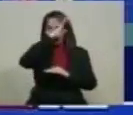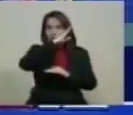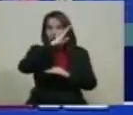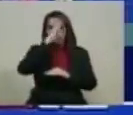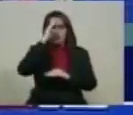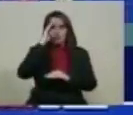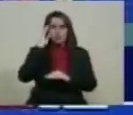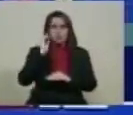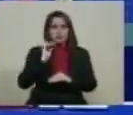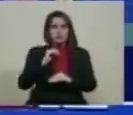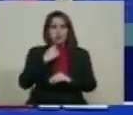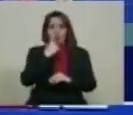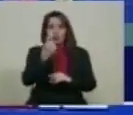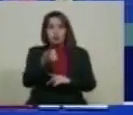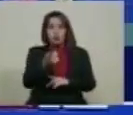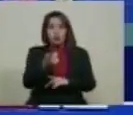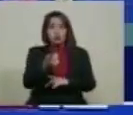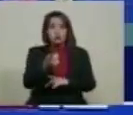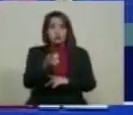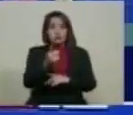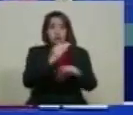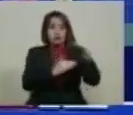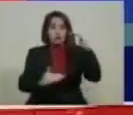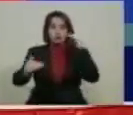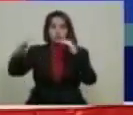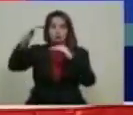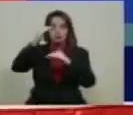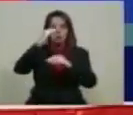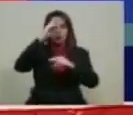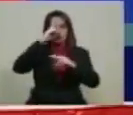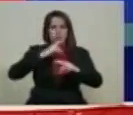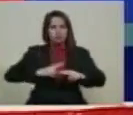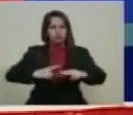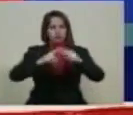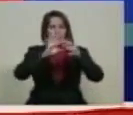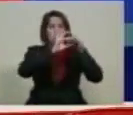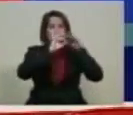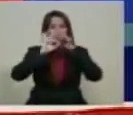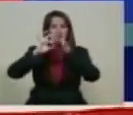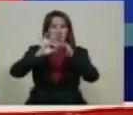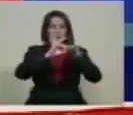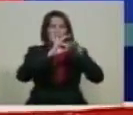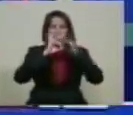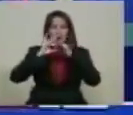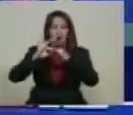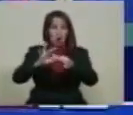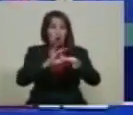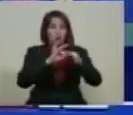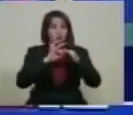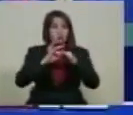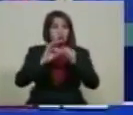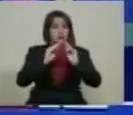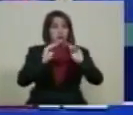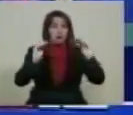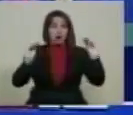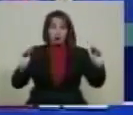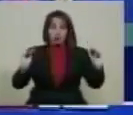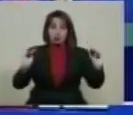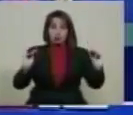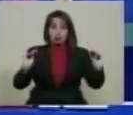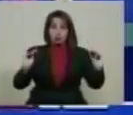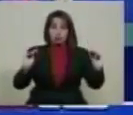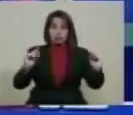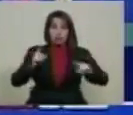dicho, reconociendo el nivel altísimo de unión, yo hago un llamado